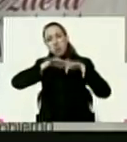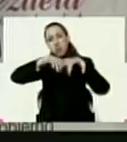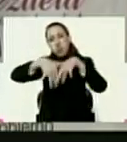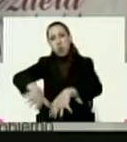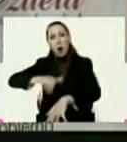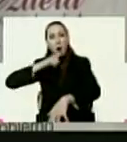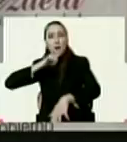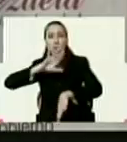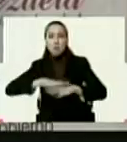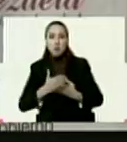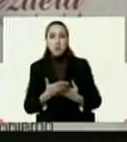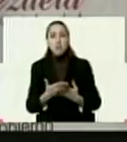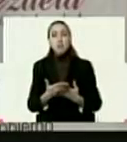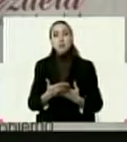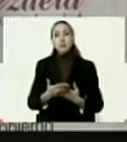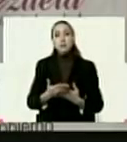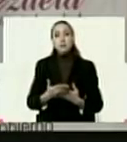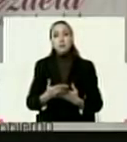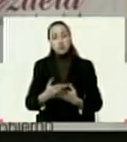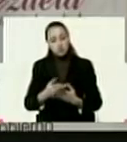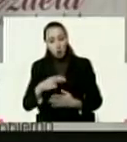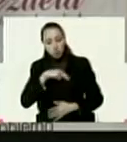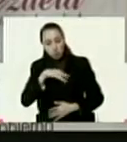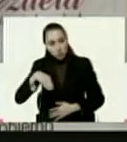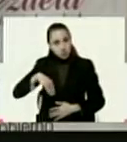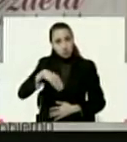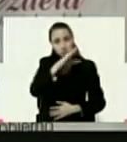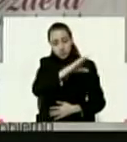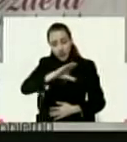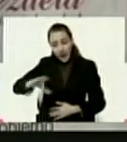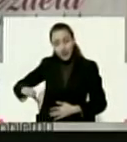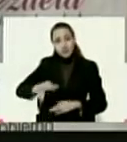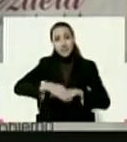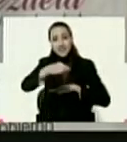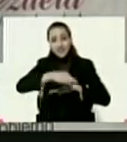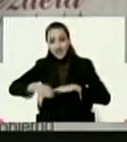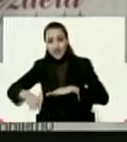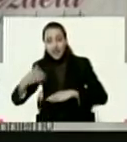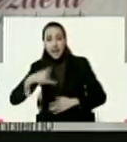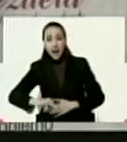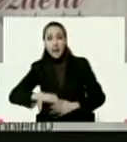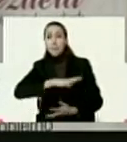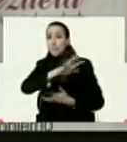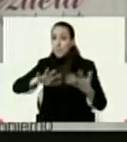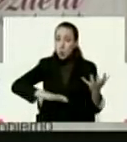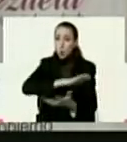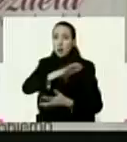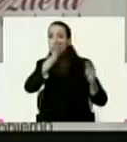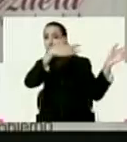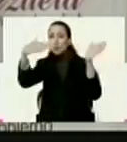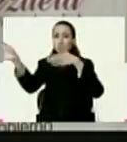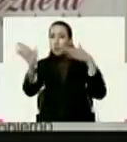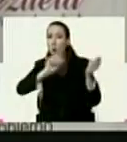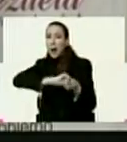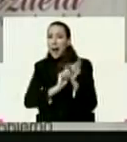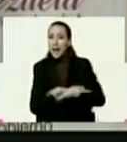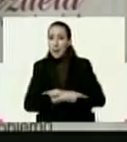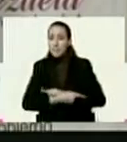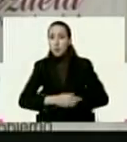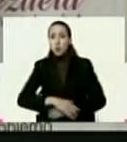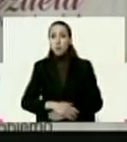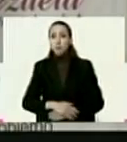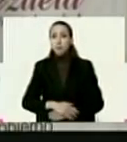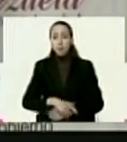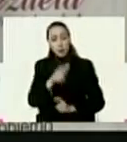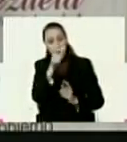afectación brutal de nuestras islas del Caribe Oriental relacionado con este cambio climático, justamente las